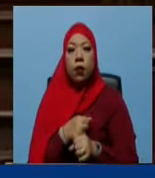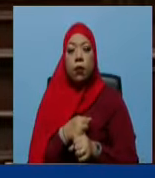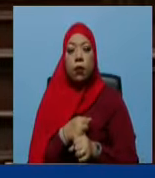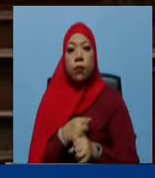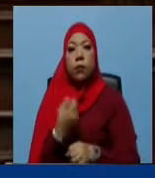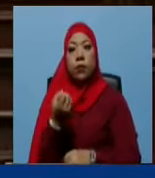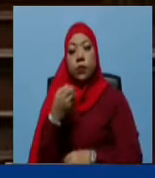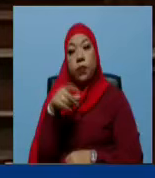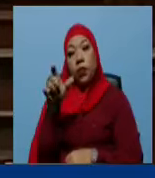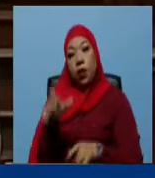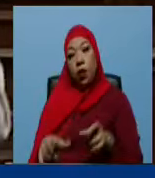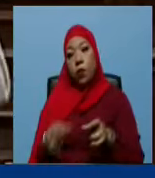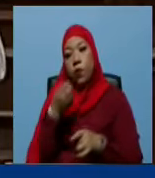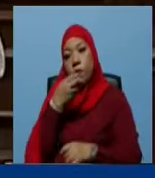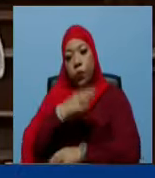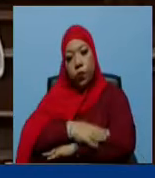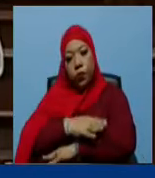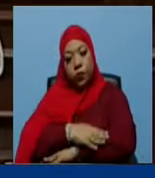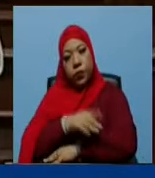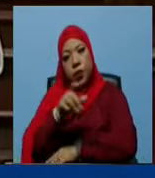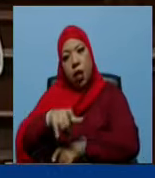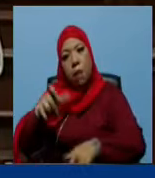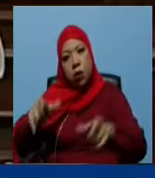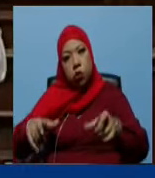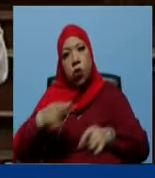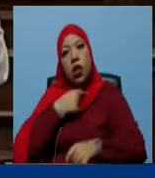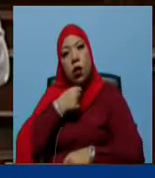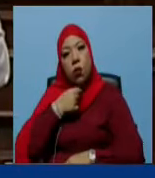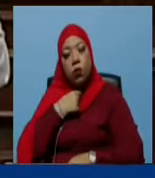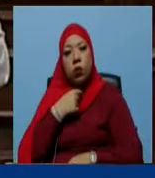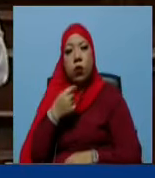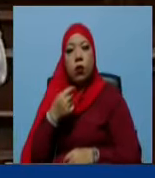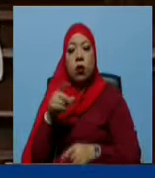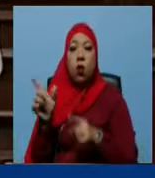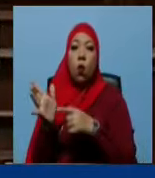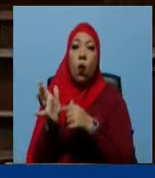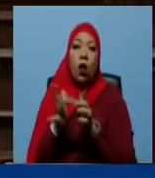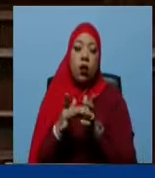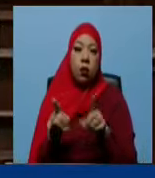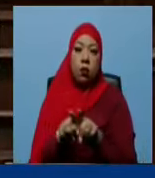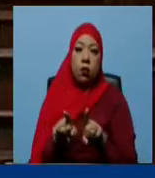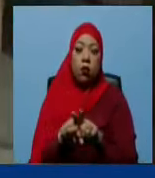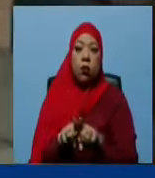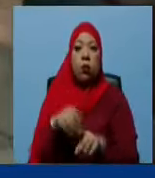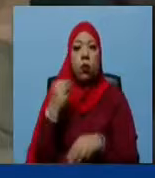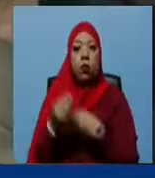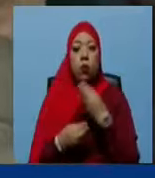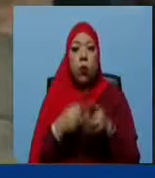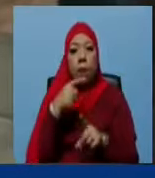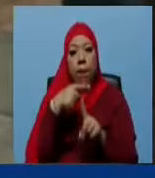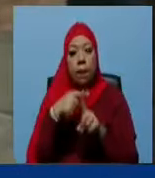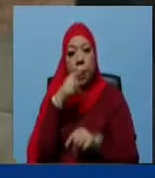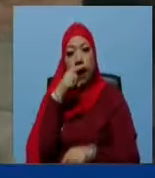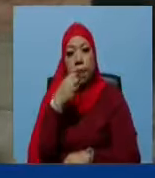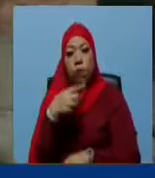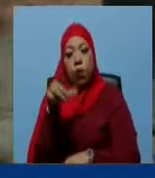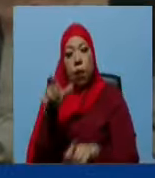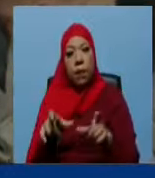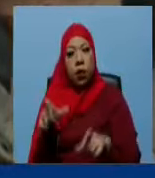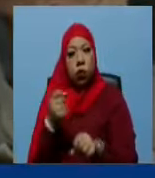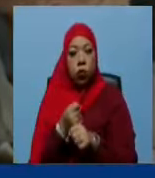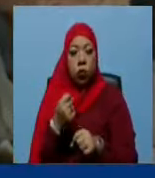El buen samaritano es reconocido por el propio Jesucristo. Y dice, creo más en un buen